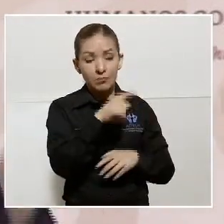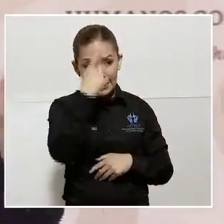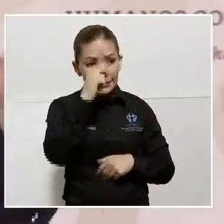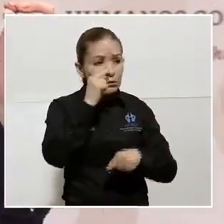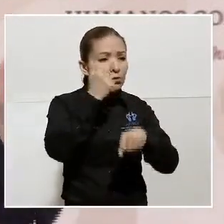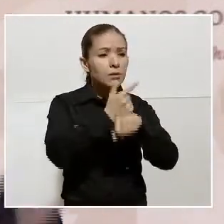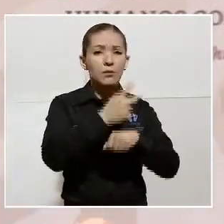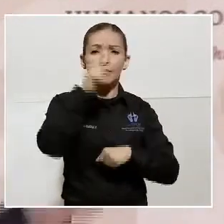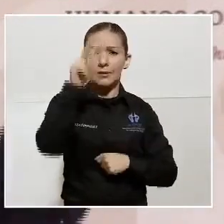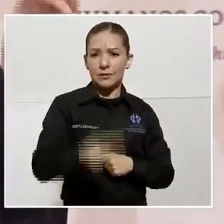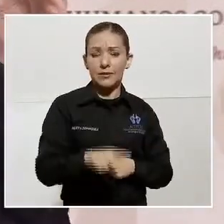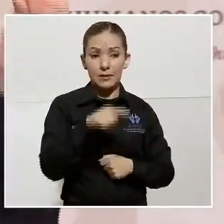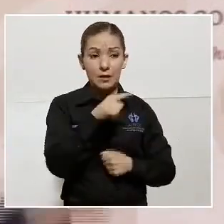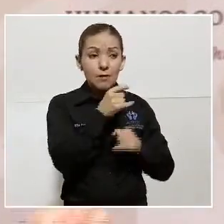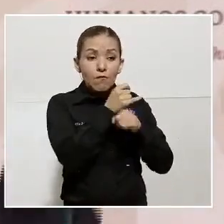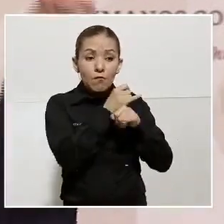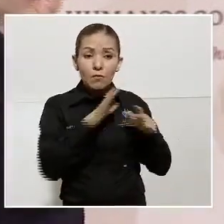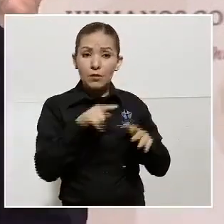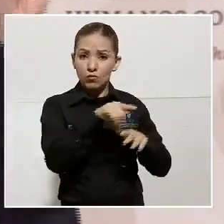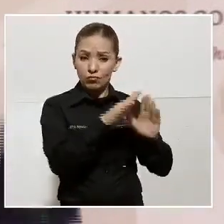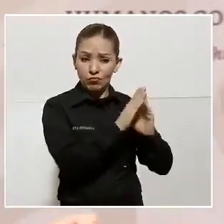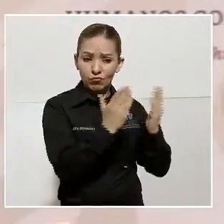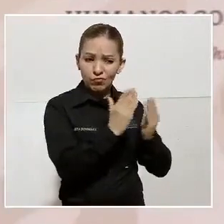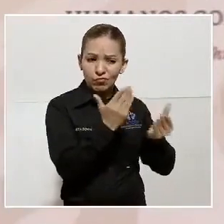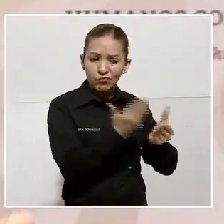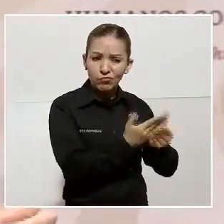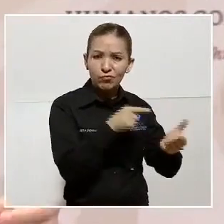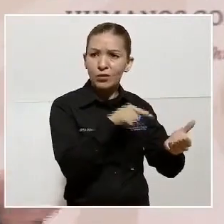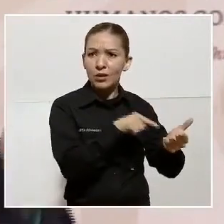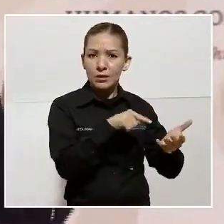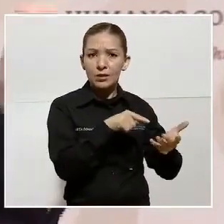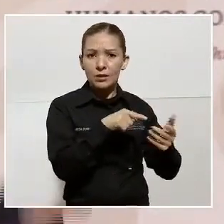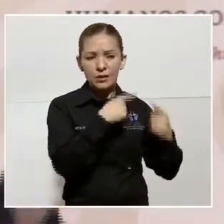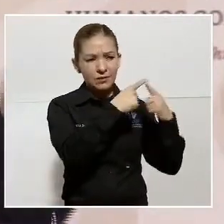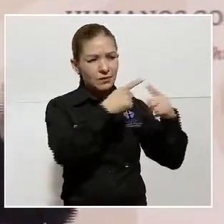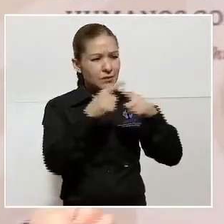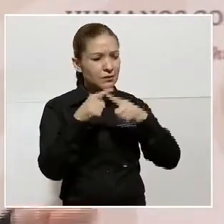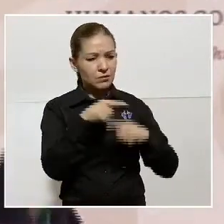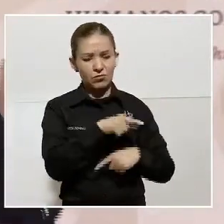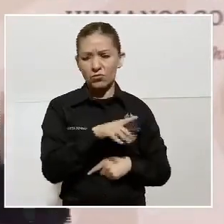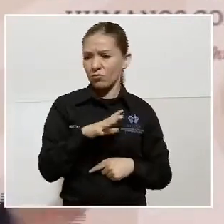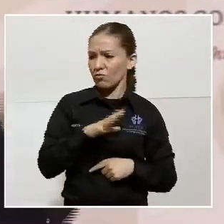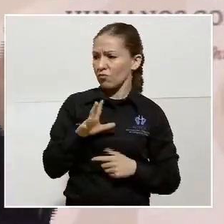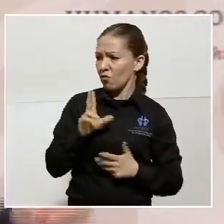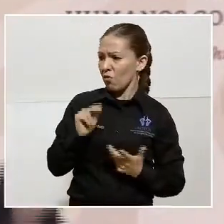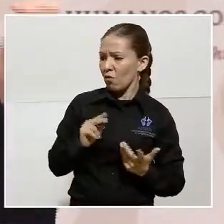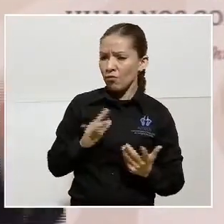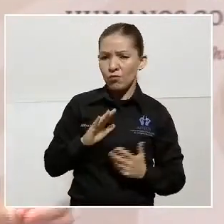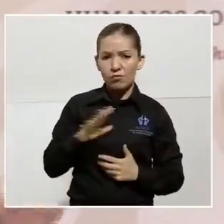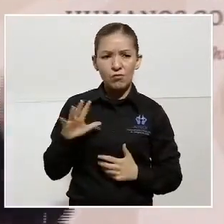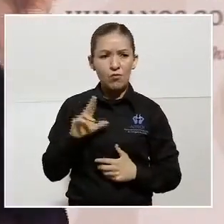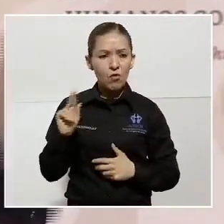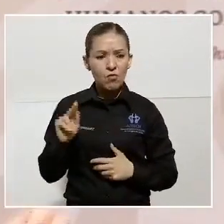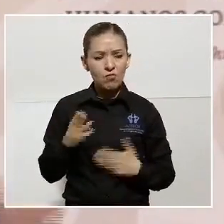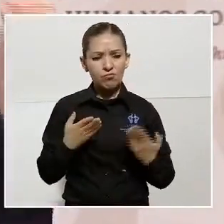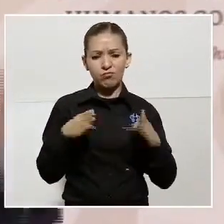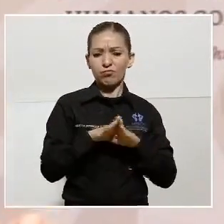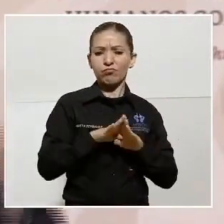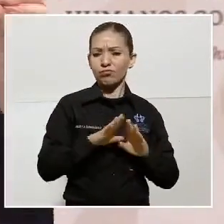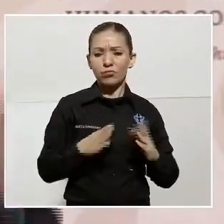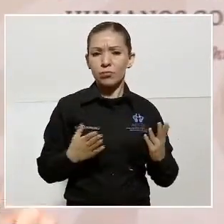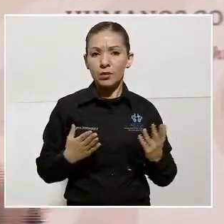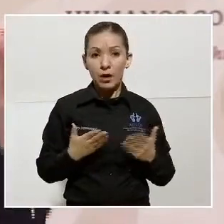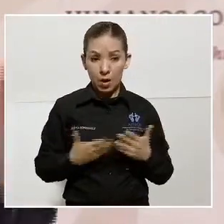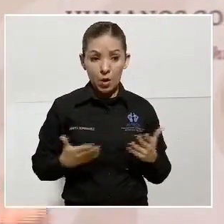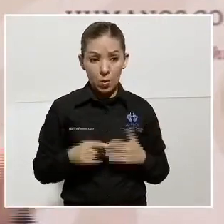verdad. Esa información, esos expedientes, esos inmuebles que les habían sido negados y se habían mantenido cerrados, hoy